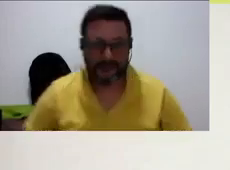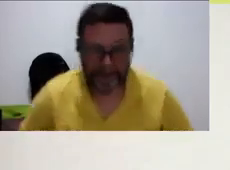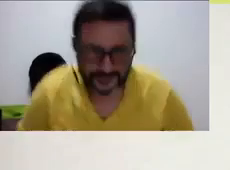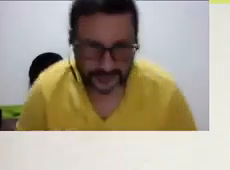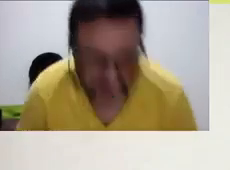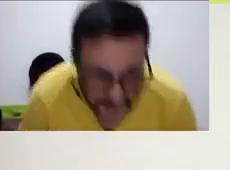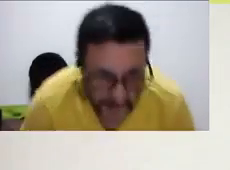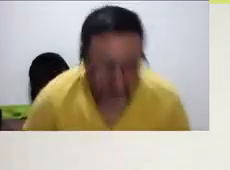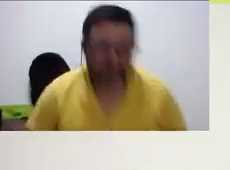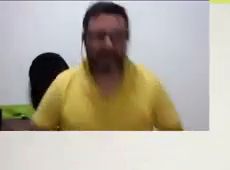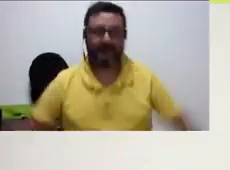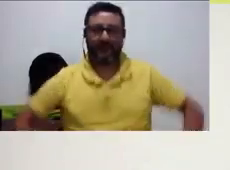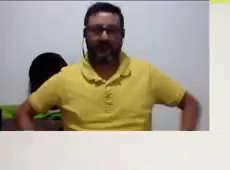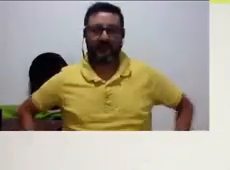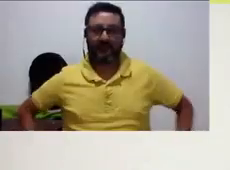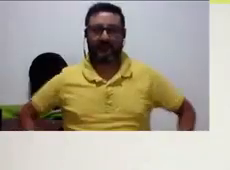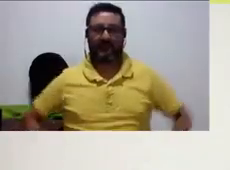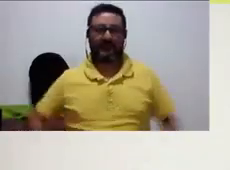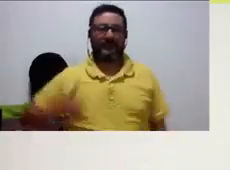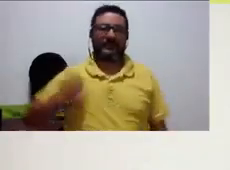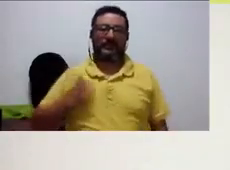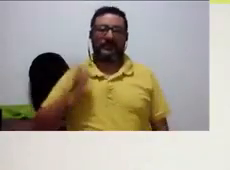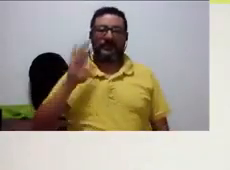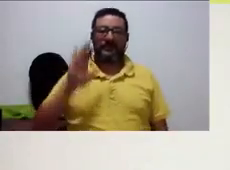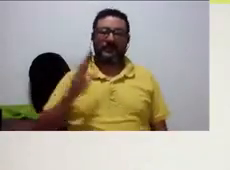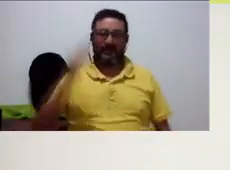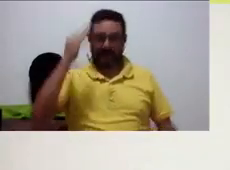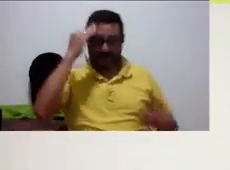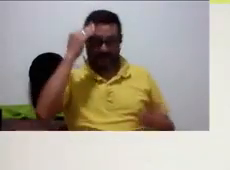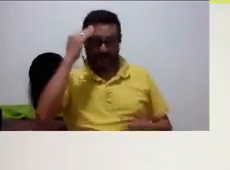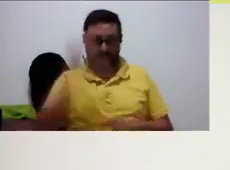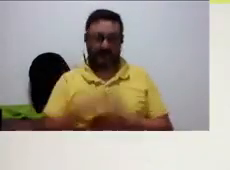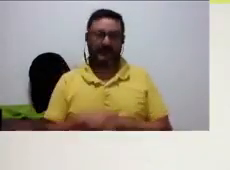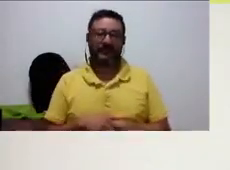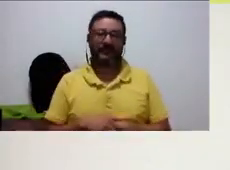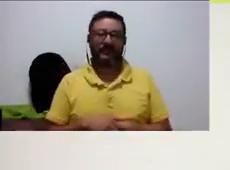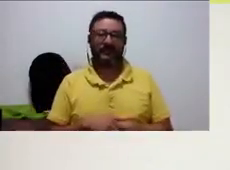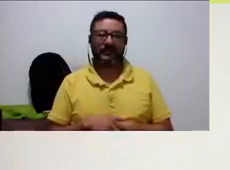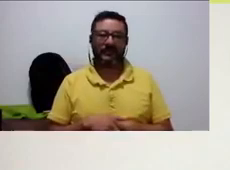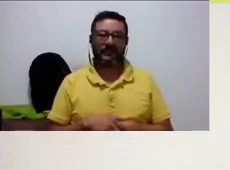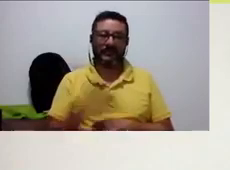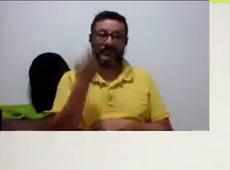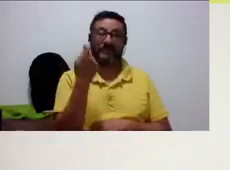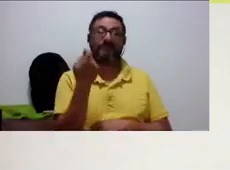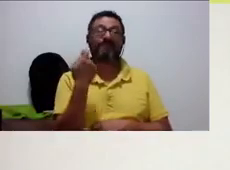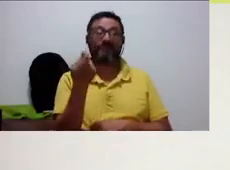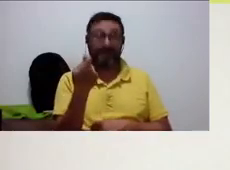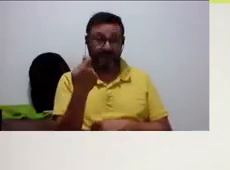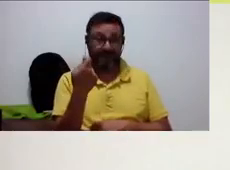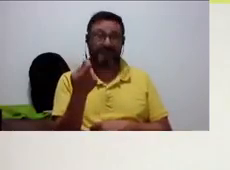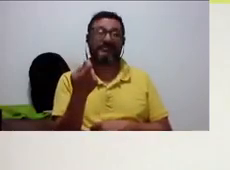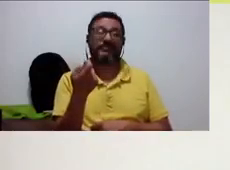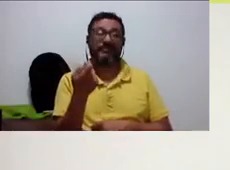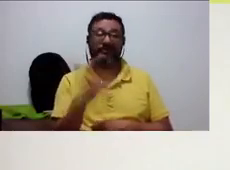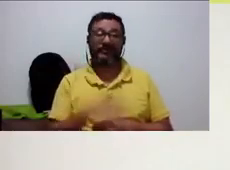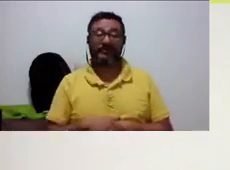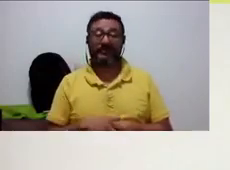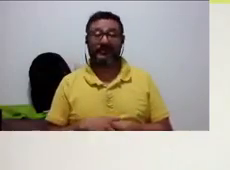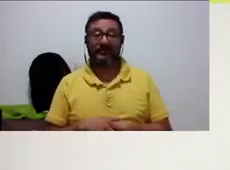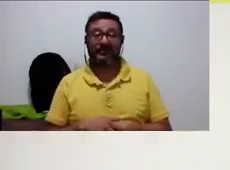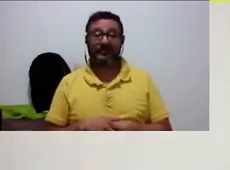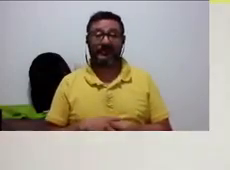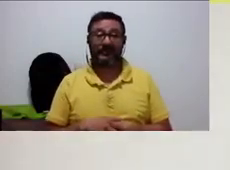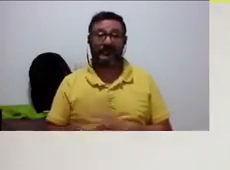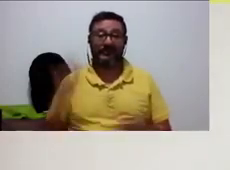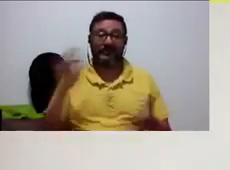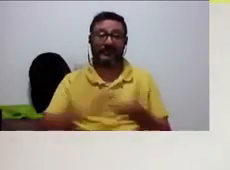obviamente muy responsables, siendo conscientes que es un tema muy delicado, porque, o sea, nosotros tenemos que estar yendo y viniendo a